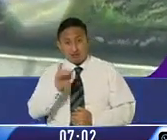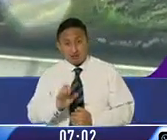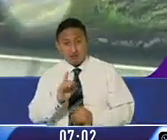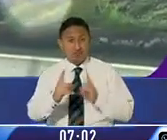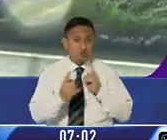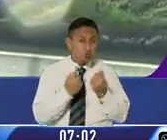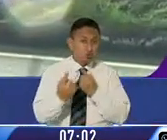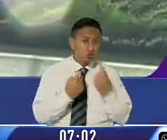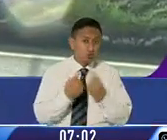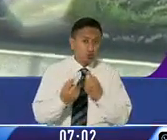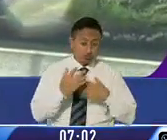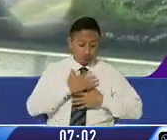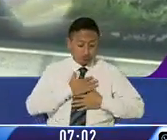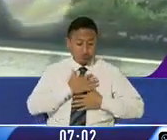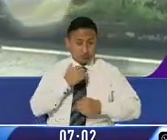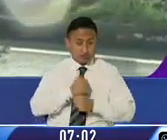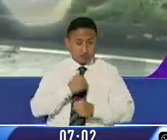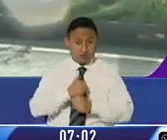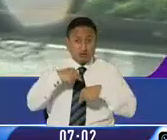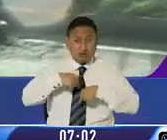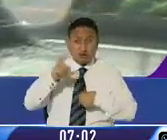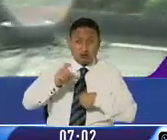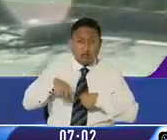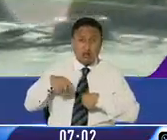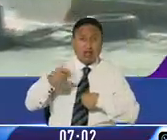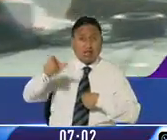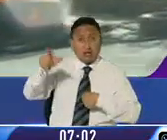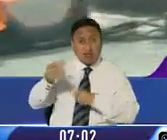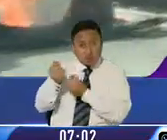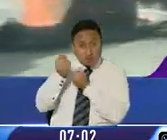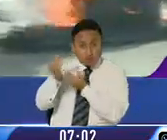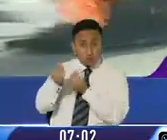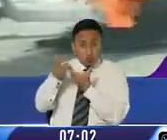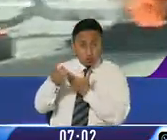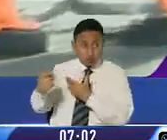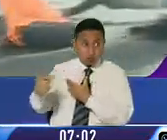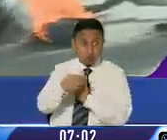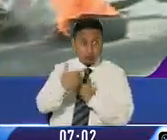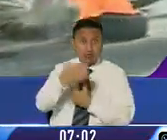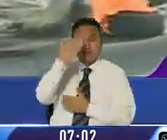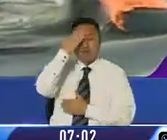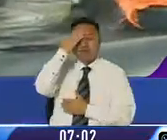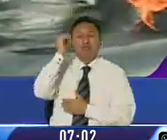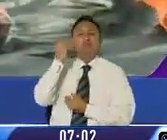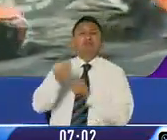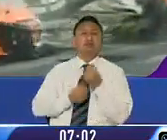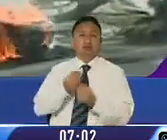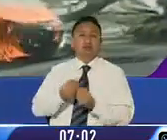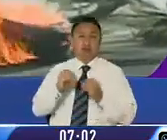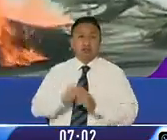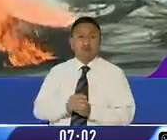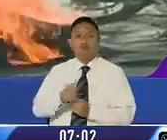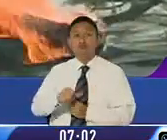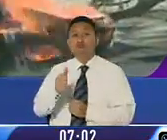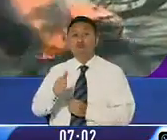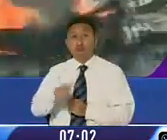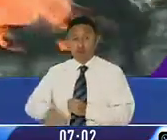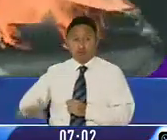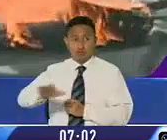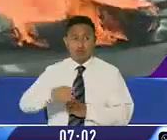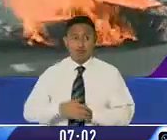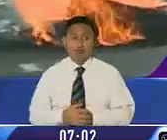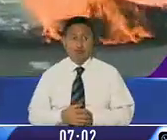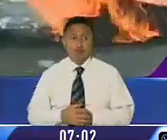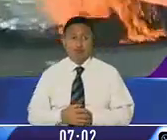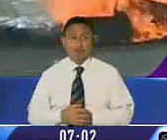dialogar, que es parte de nuestro trabajo, necesitamos informar a la ciudadanía para que tome las medidas y las vías alternas.